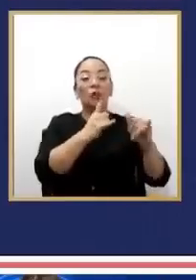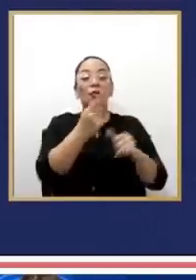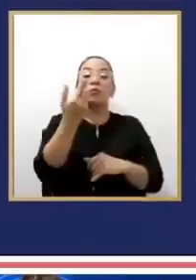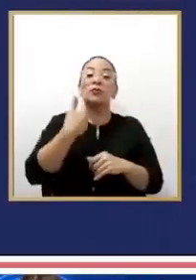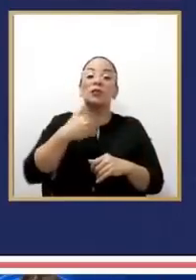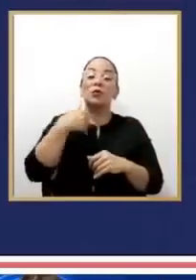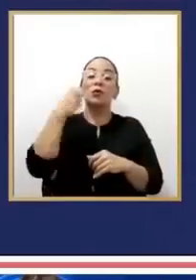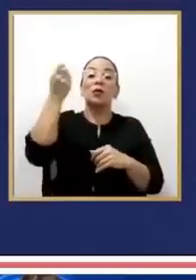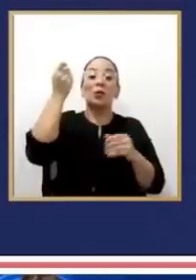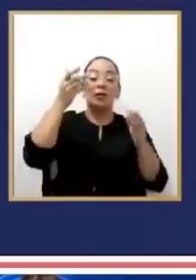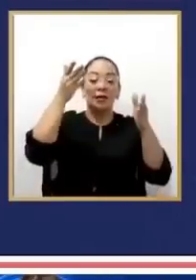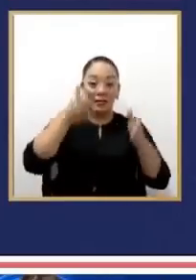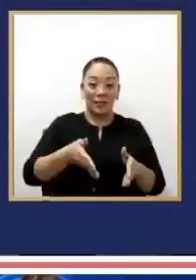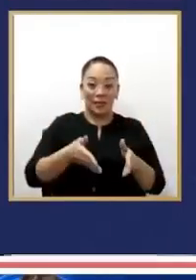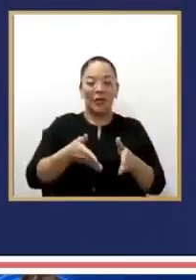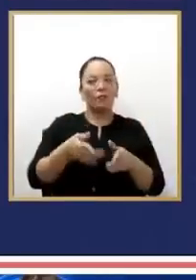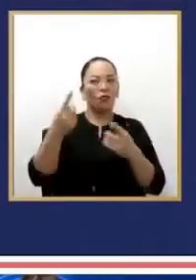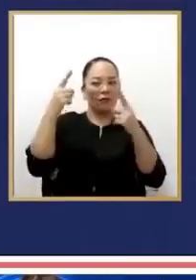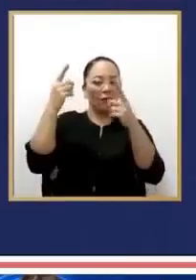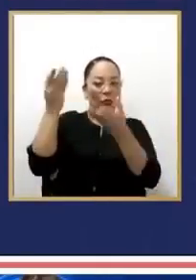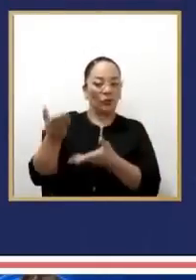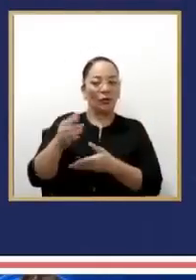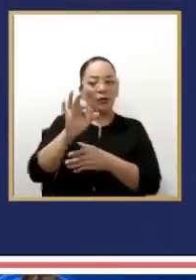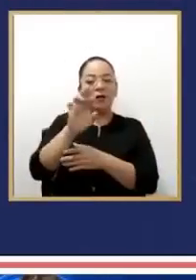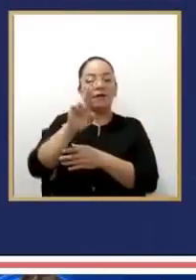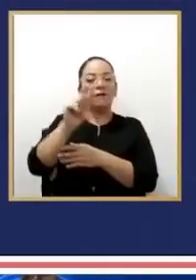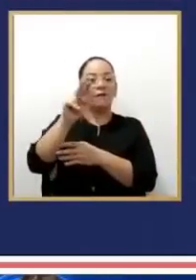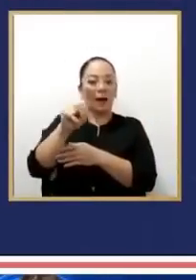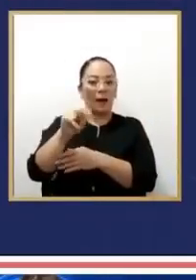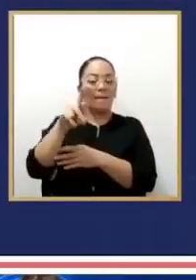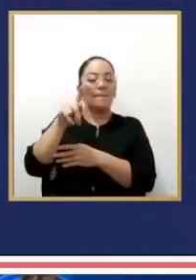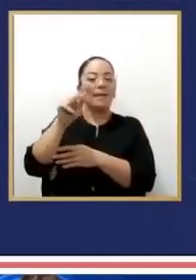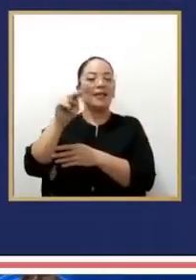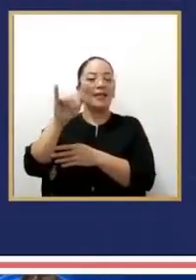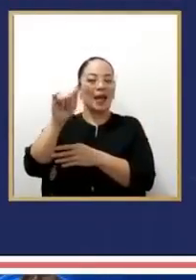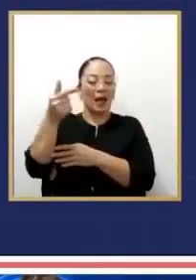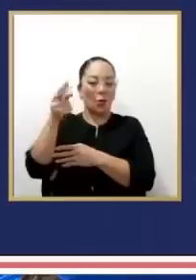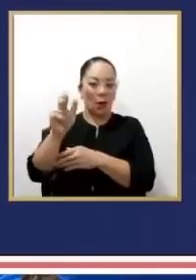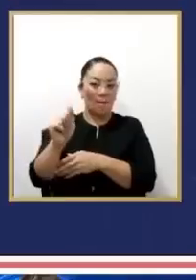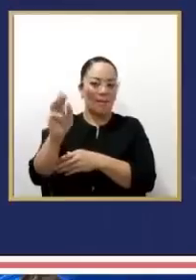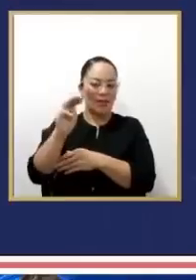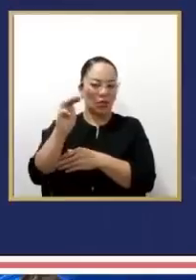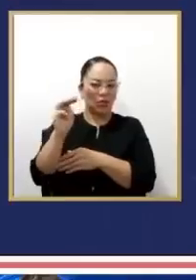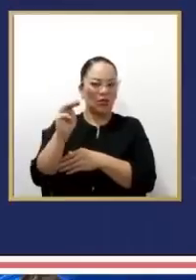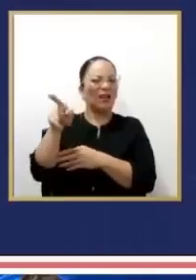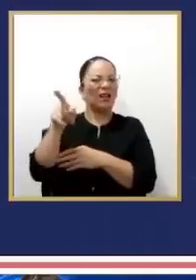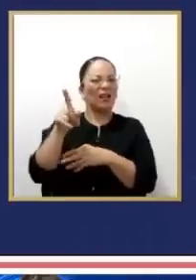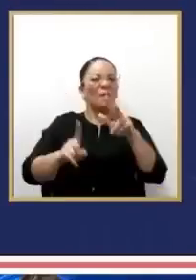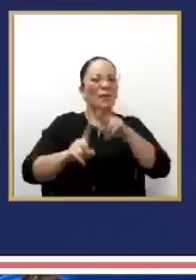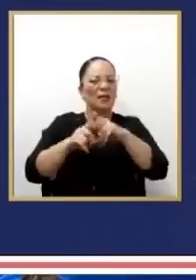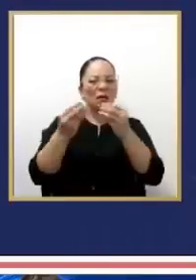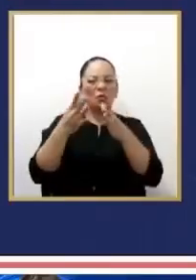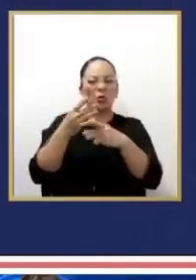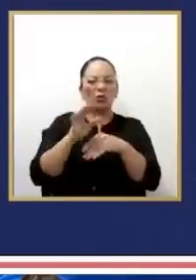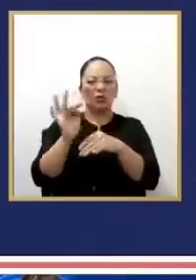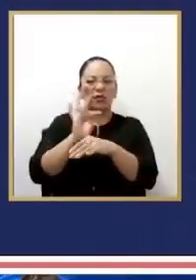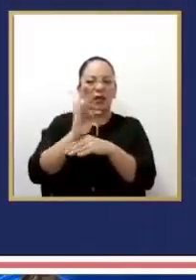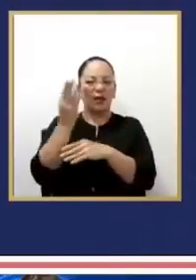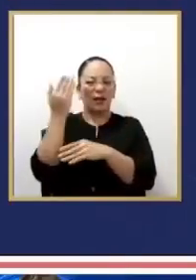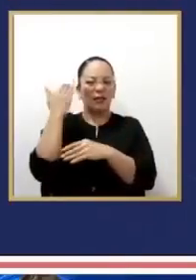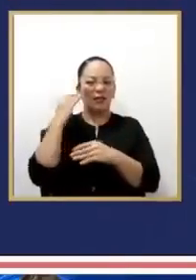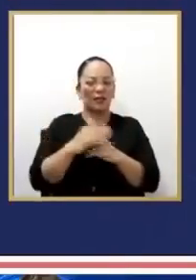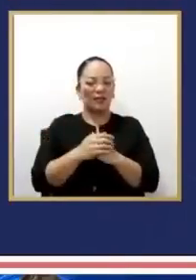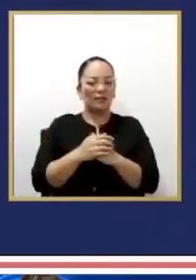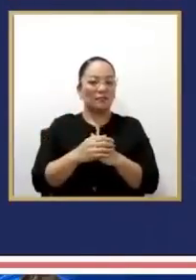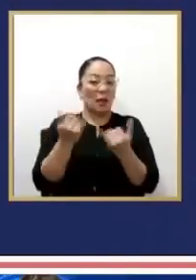señor guanacasteco muy conocido en Guanacaste, se llama Frank Paniagua Mendoza, que salía mucho en algunos medios televisivos antes, ya como que